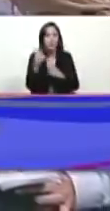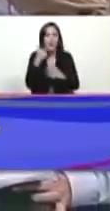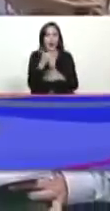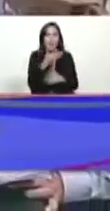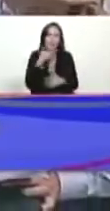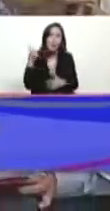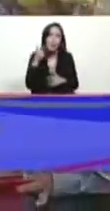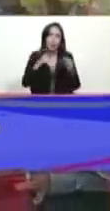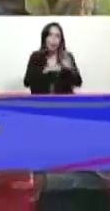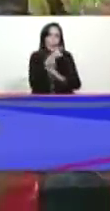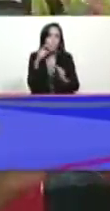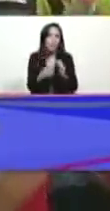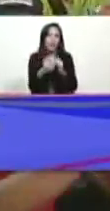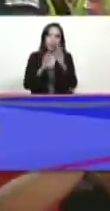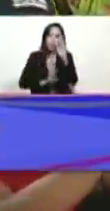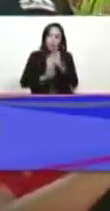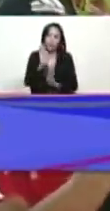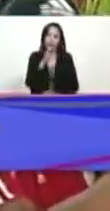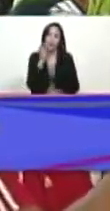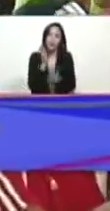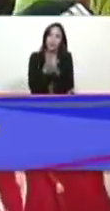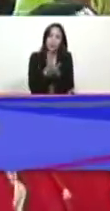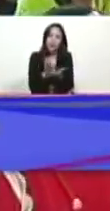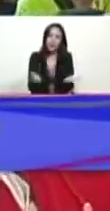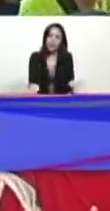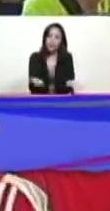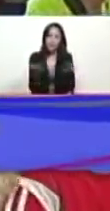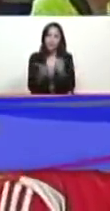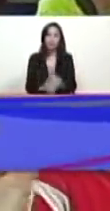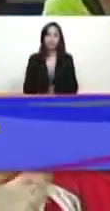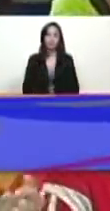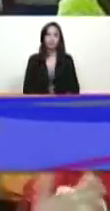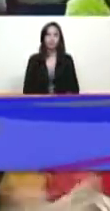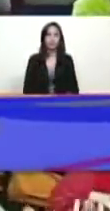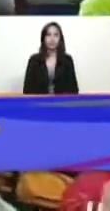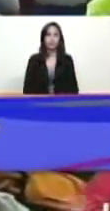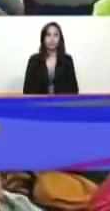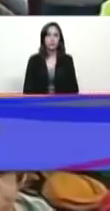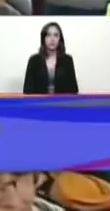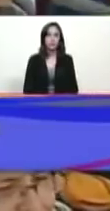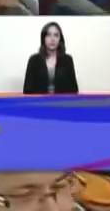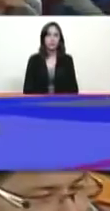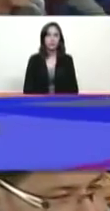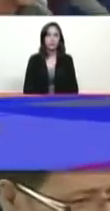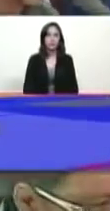plenamente. Siempre se puede más, siempre.